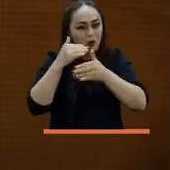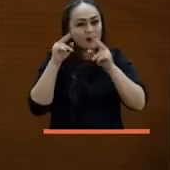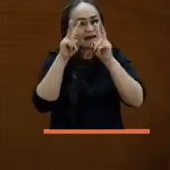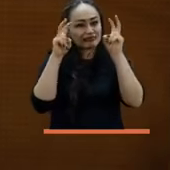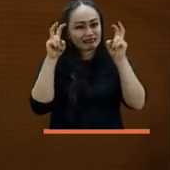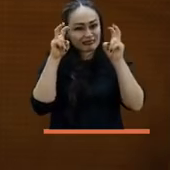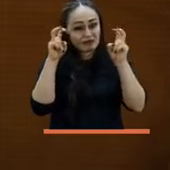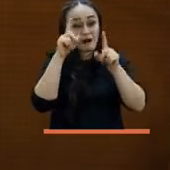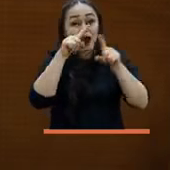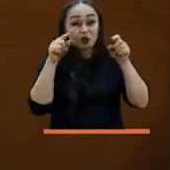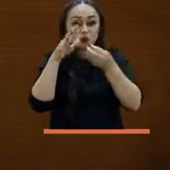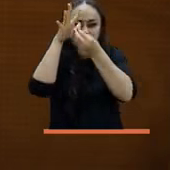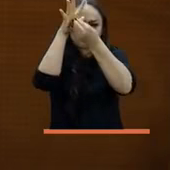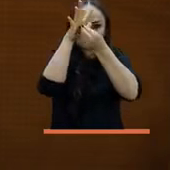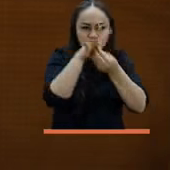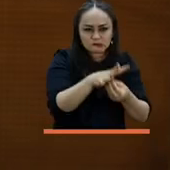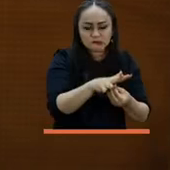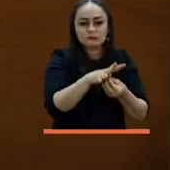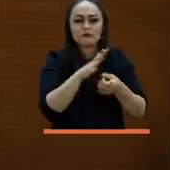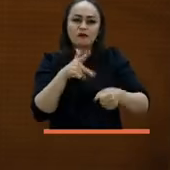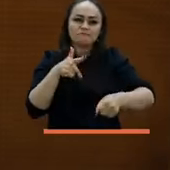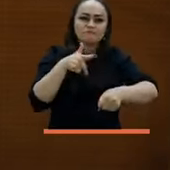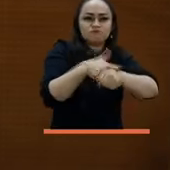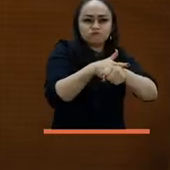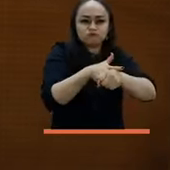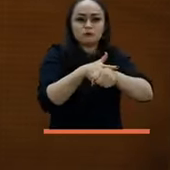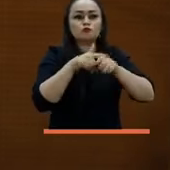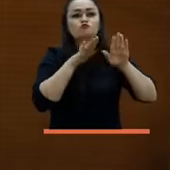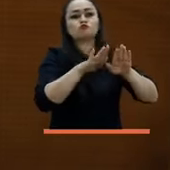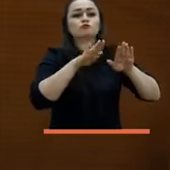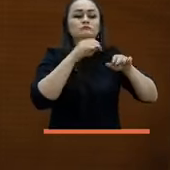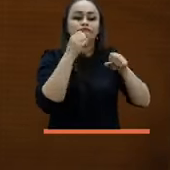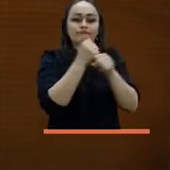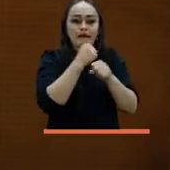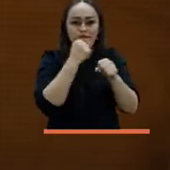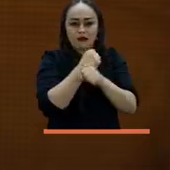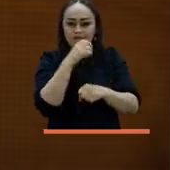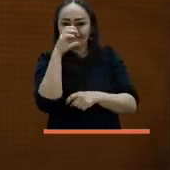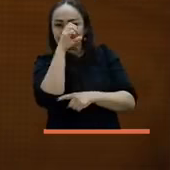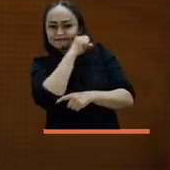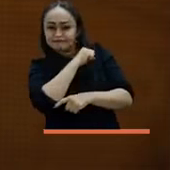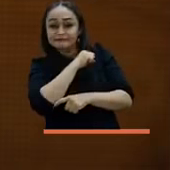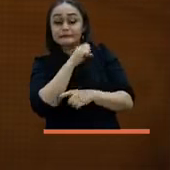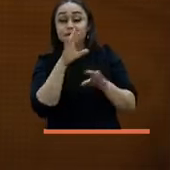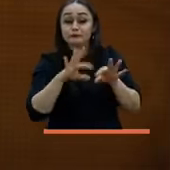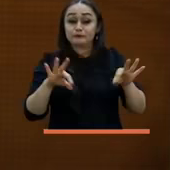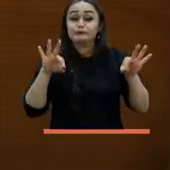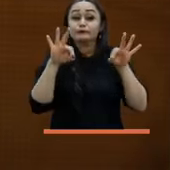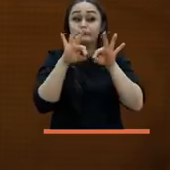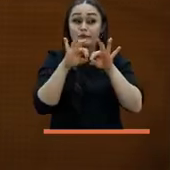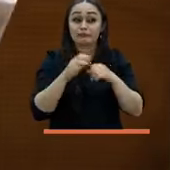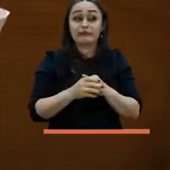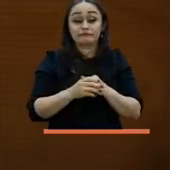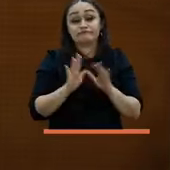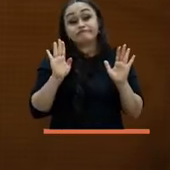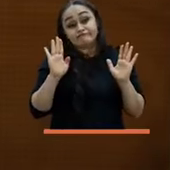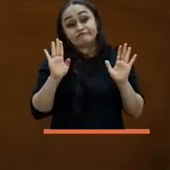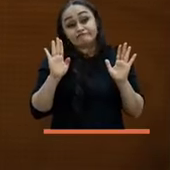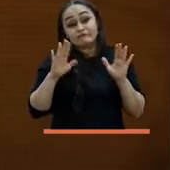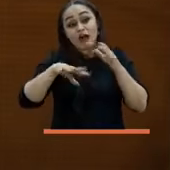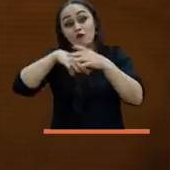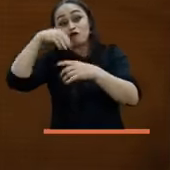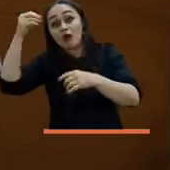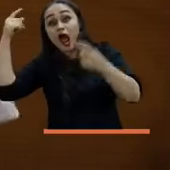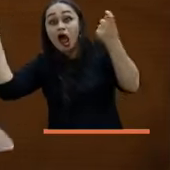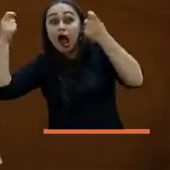del acoso y de la discriminación al interior de los escenarios laborales que es fundamental entonces si puede ser que de puertas para afuera tengamos